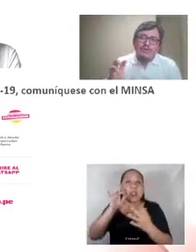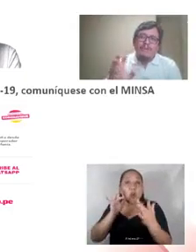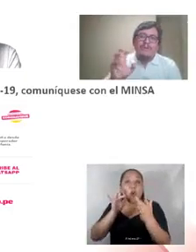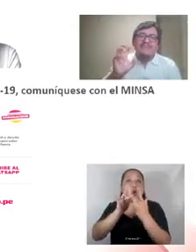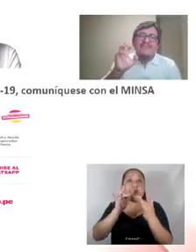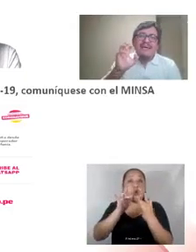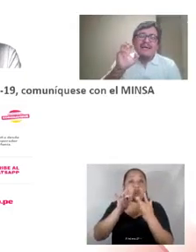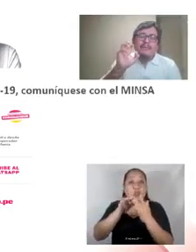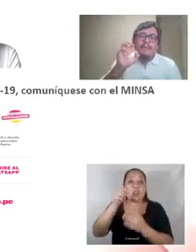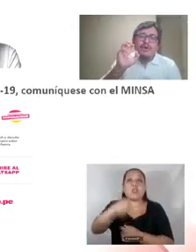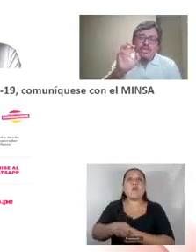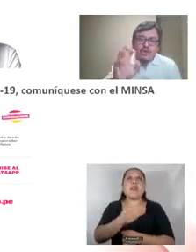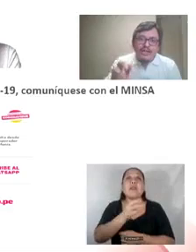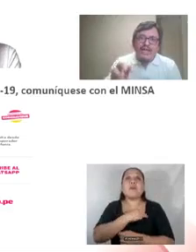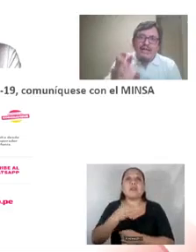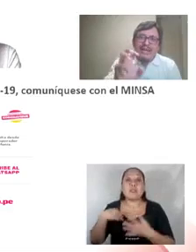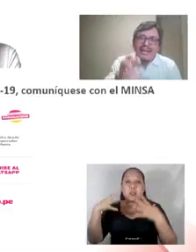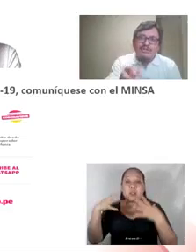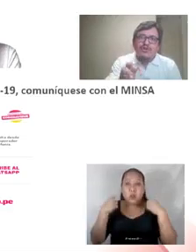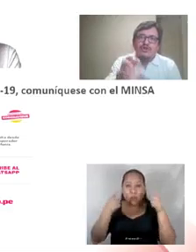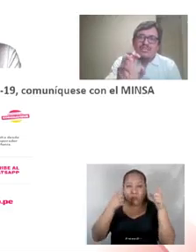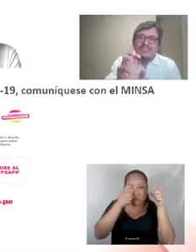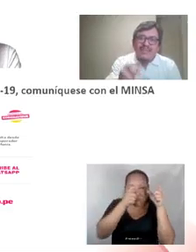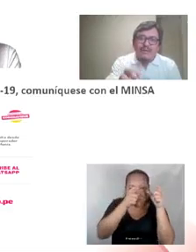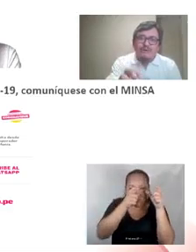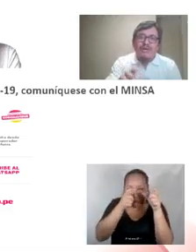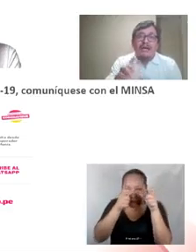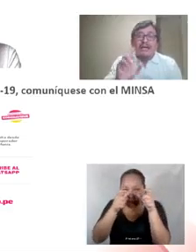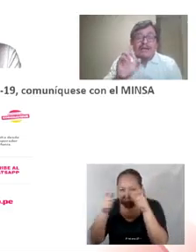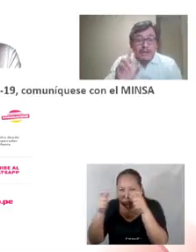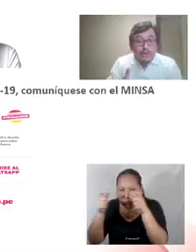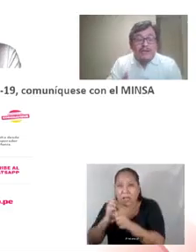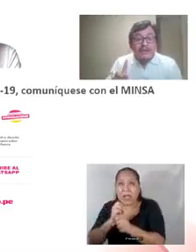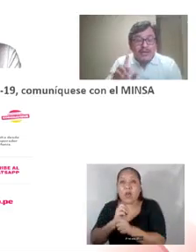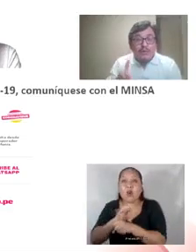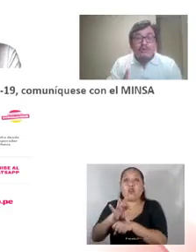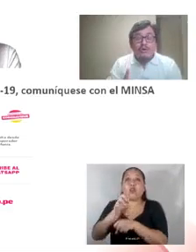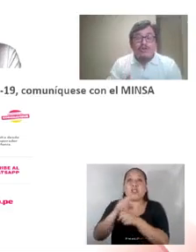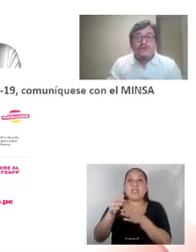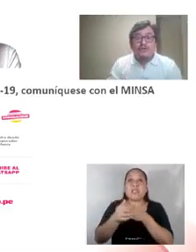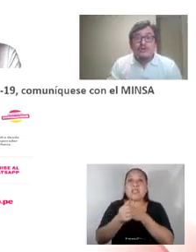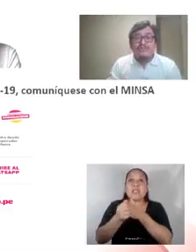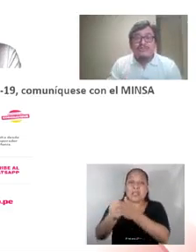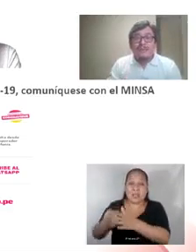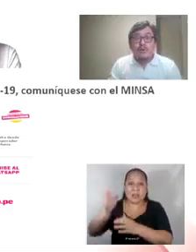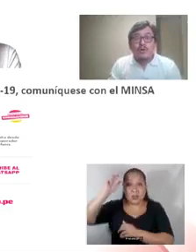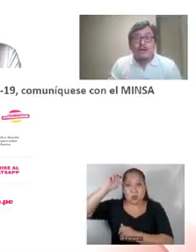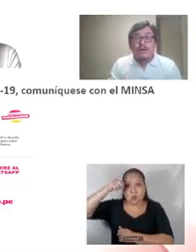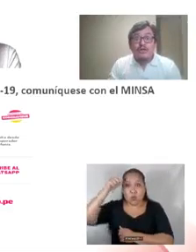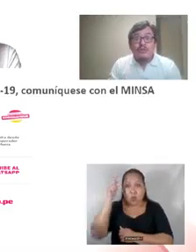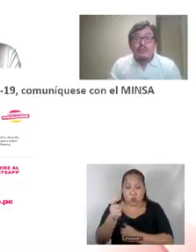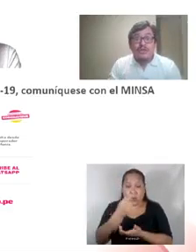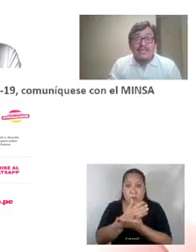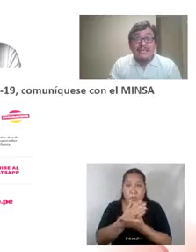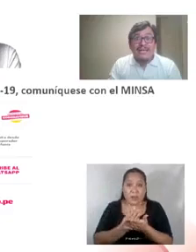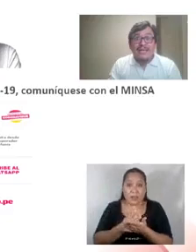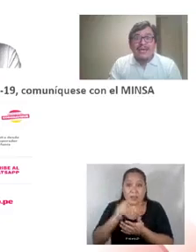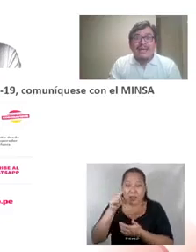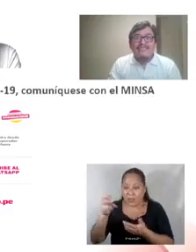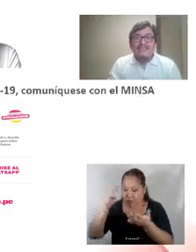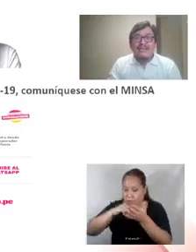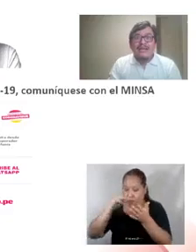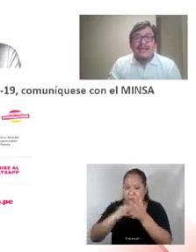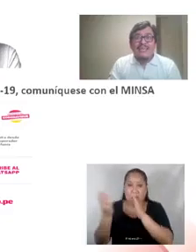sector salud empiece a monitorear el caso y orientarlos. Recuerden que uno de los factores que provocan mayor